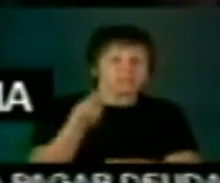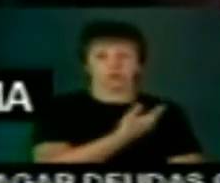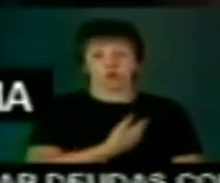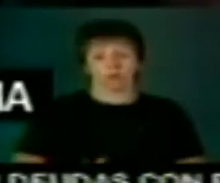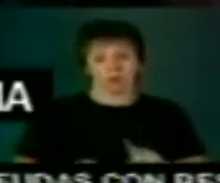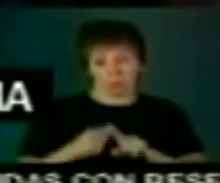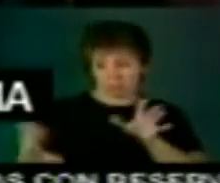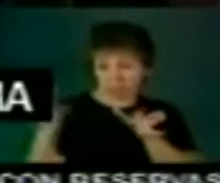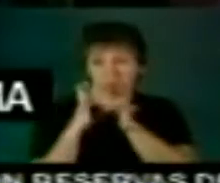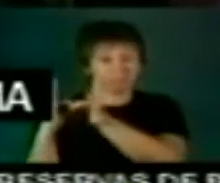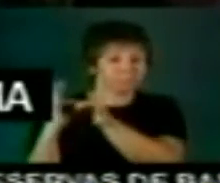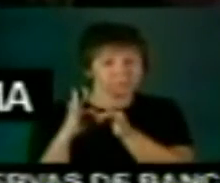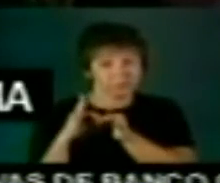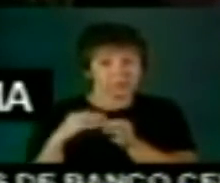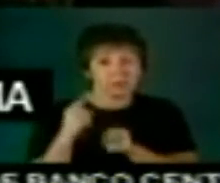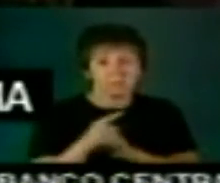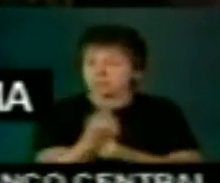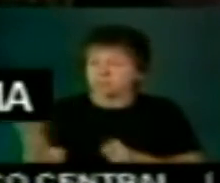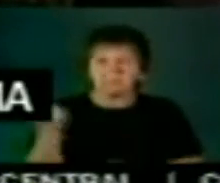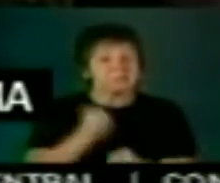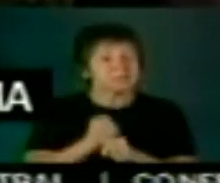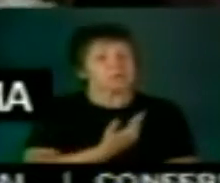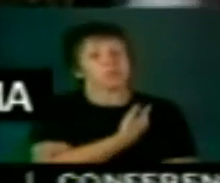en el desempeño de los funcionarios públicos.